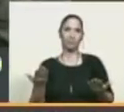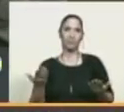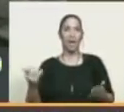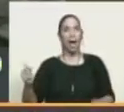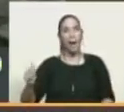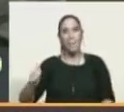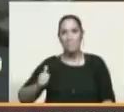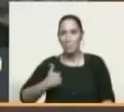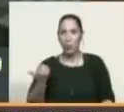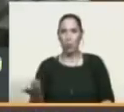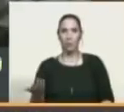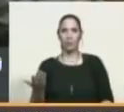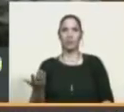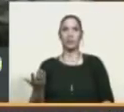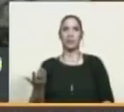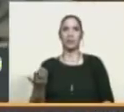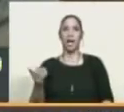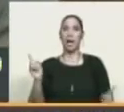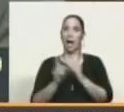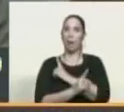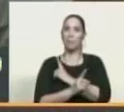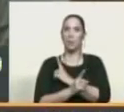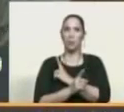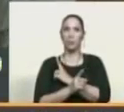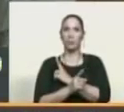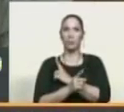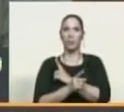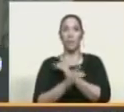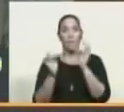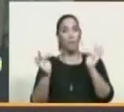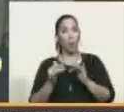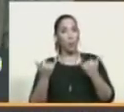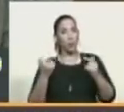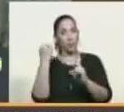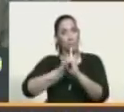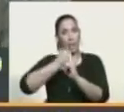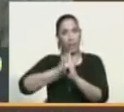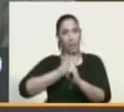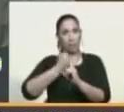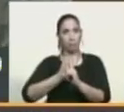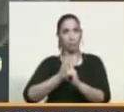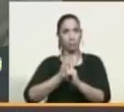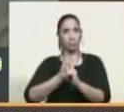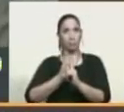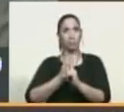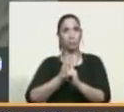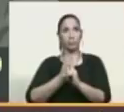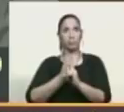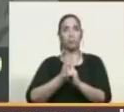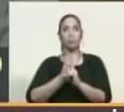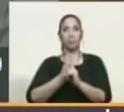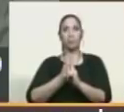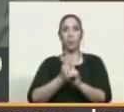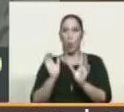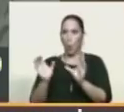aprovechando el diferencial cambiario. De manera que yo creo que esa pelea ahora se va a transar entre ellos,